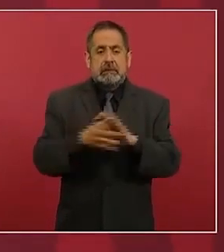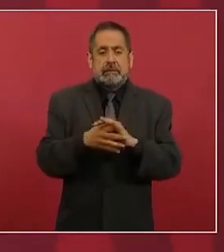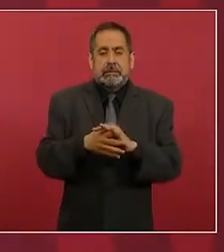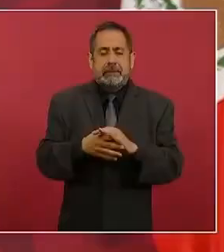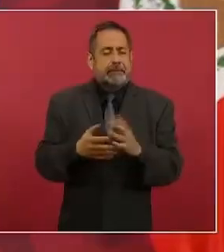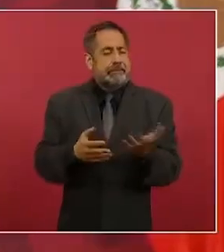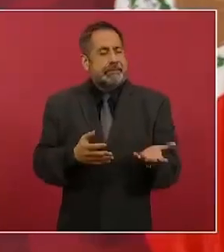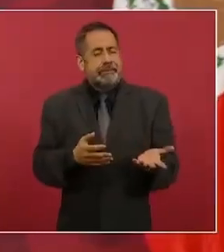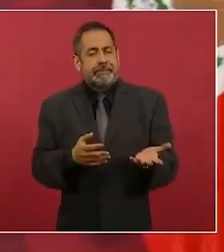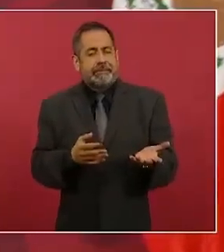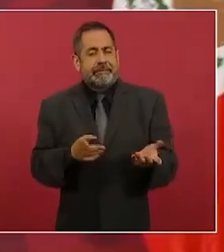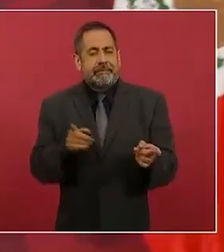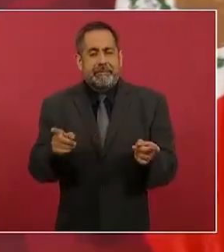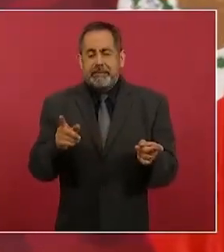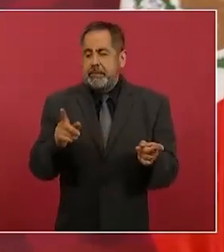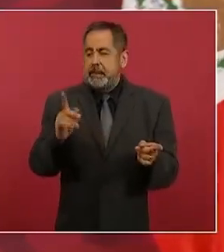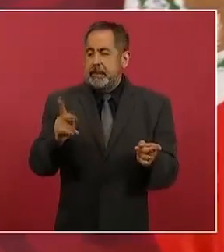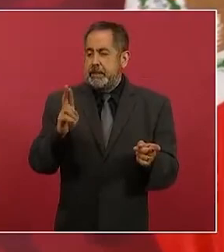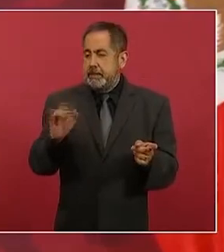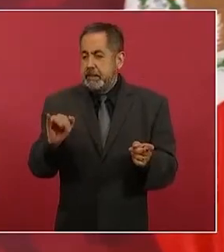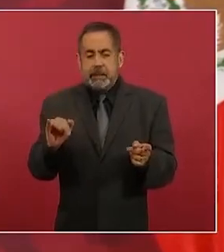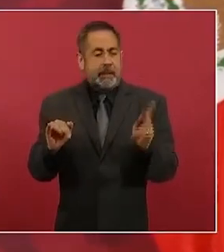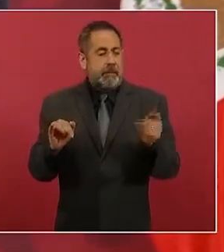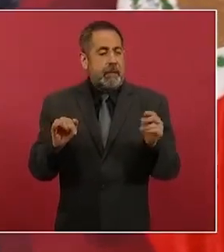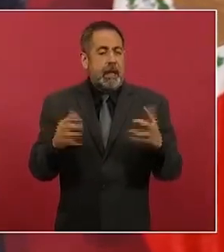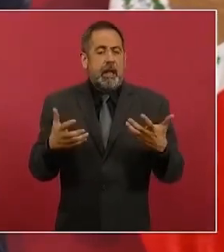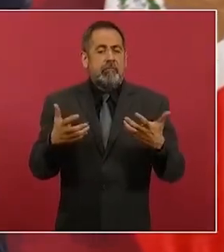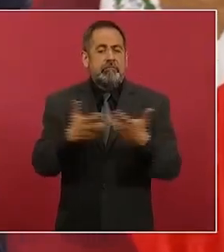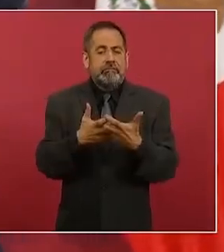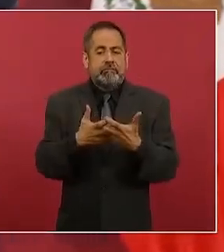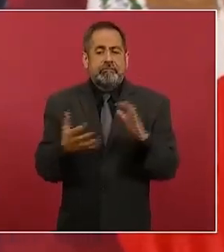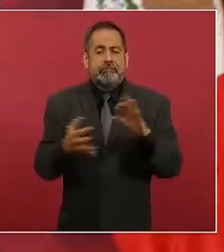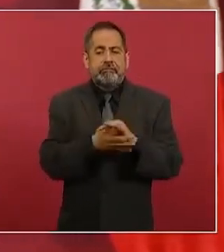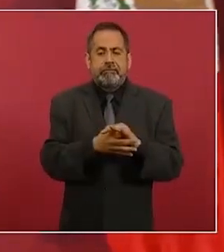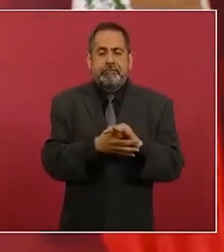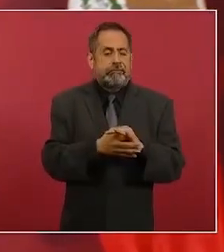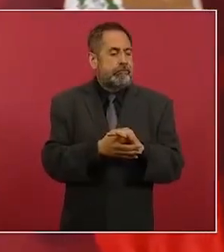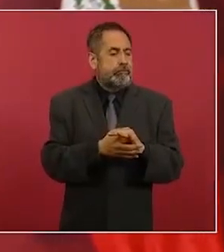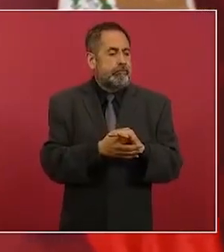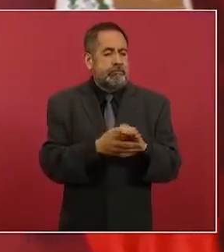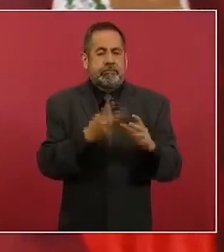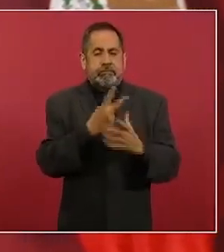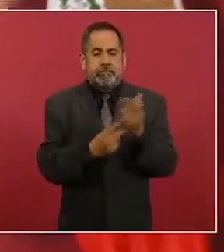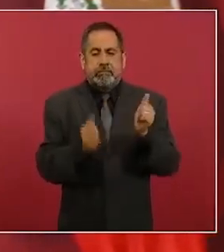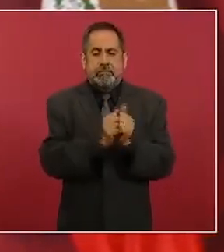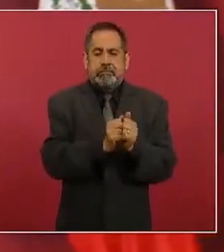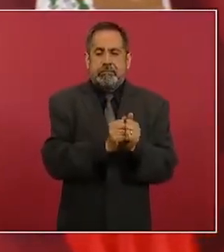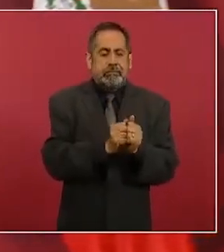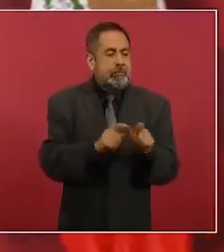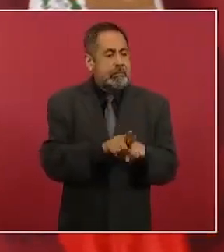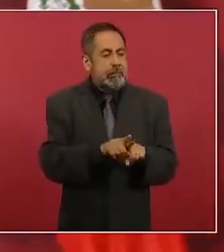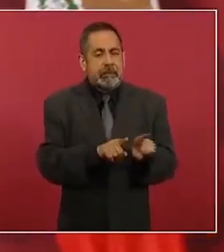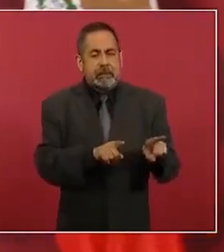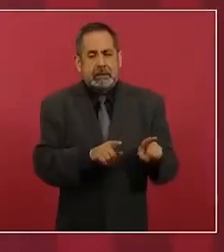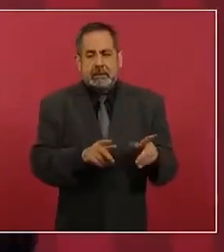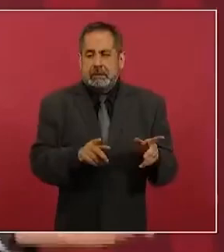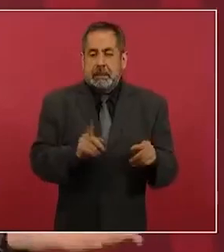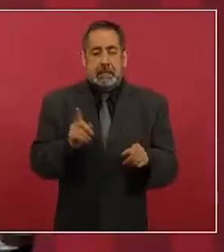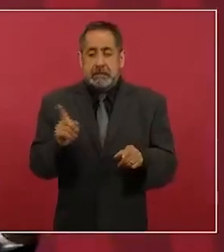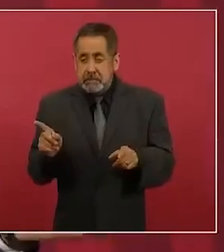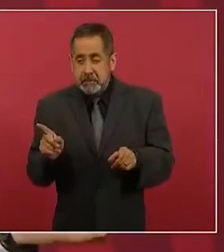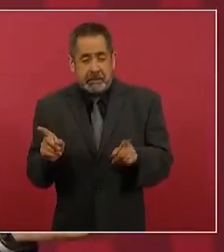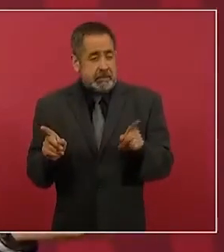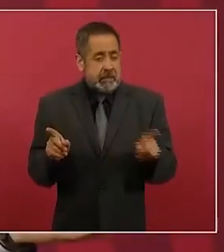pues hay esta coincidencia. Pero entonces, tanto unos como otros